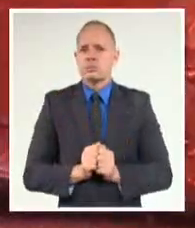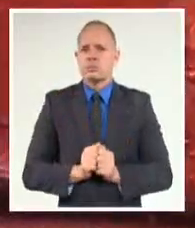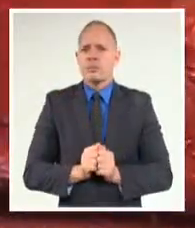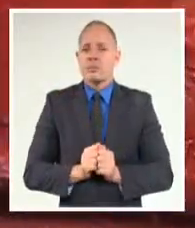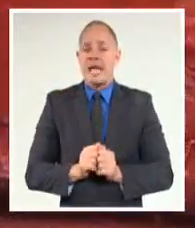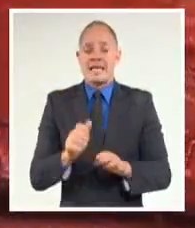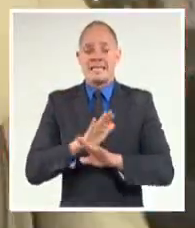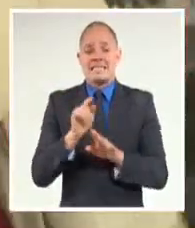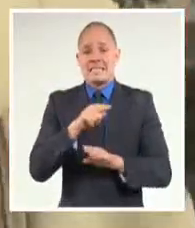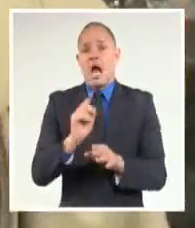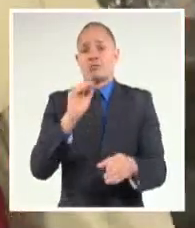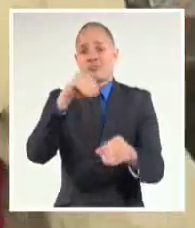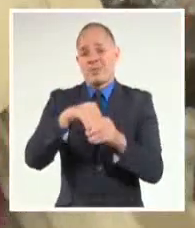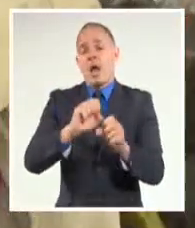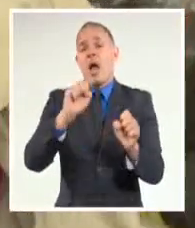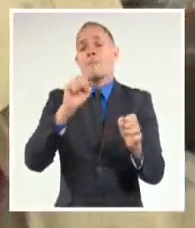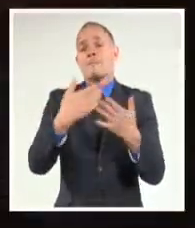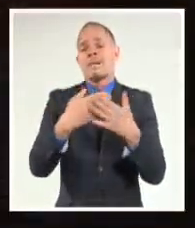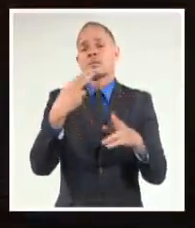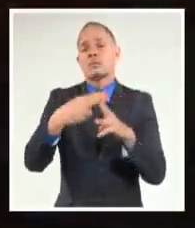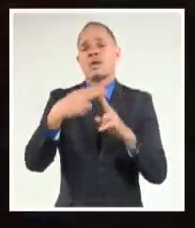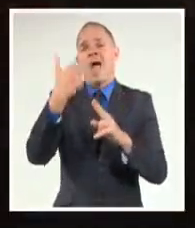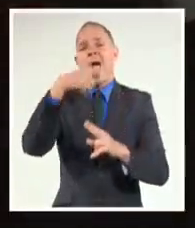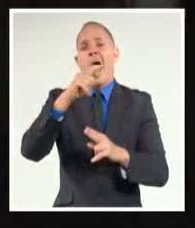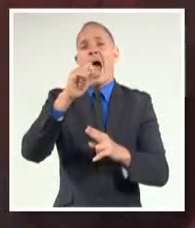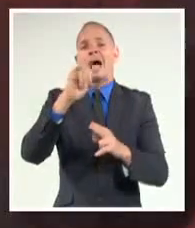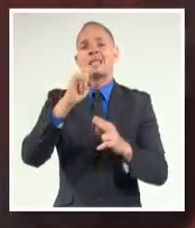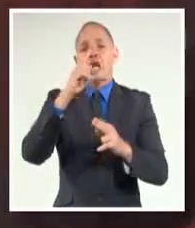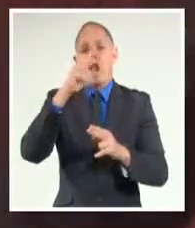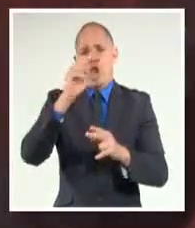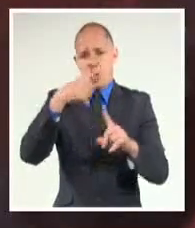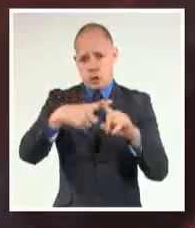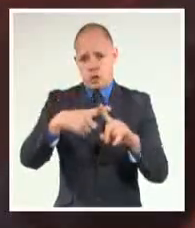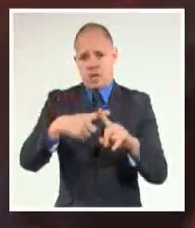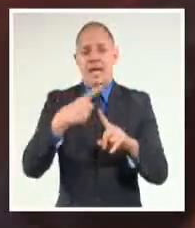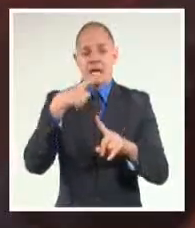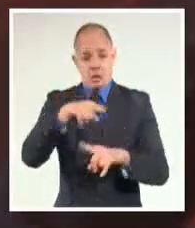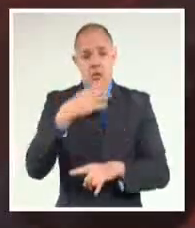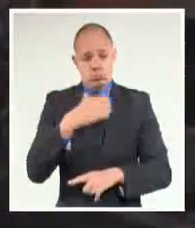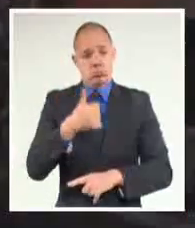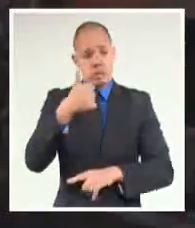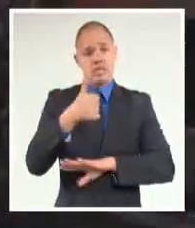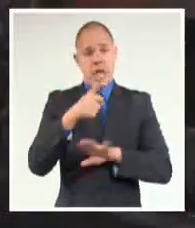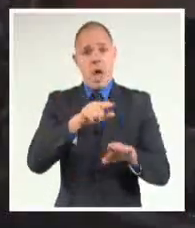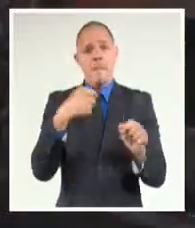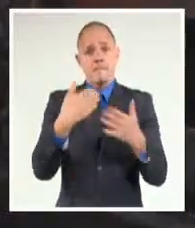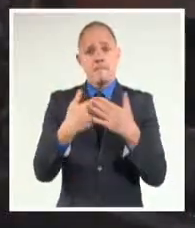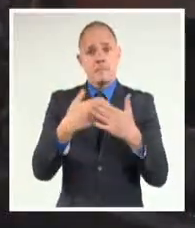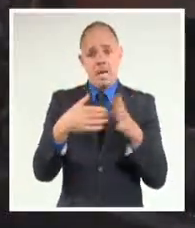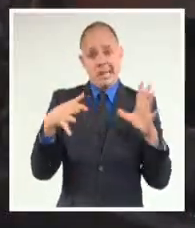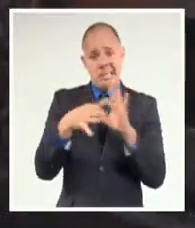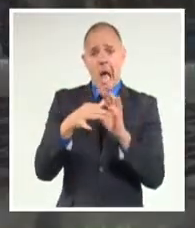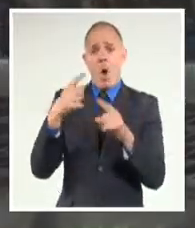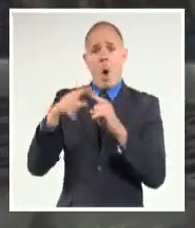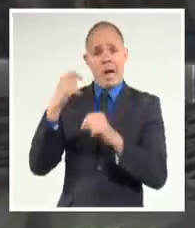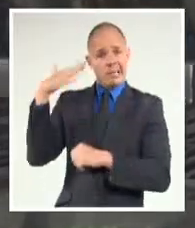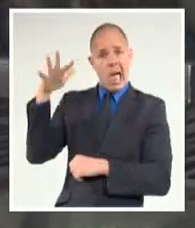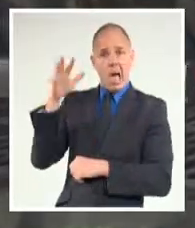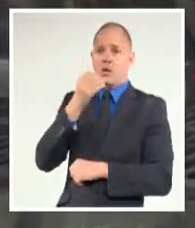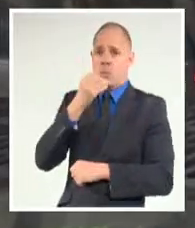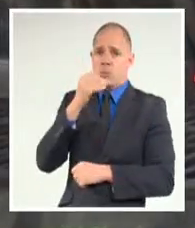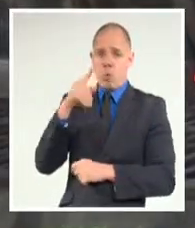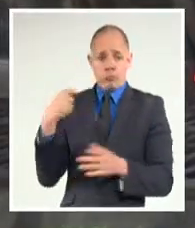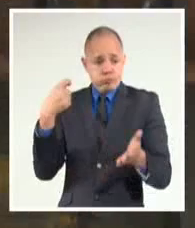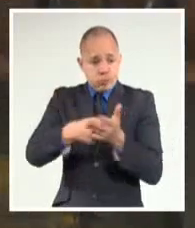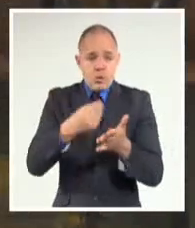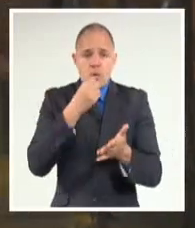proyecto implica el uso de los recursos mineros del país y la concertación de asociaciones con empresas extranjeras para desarrollar las